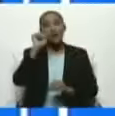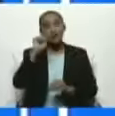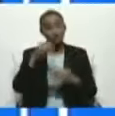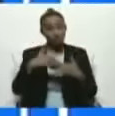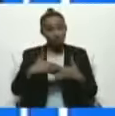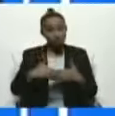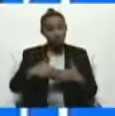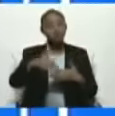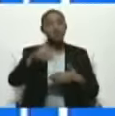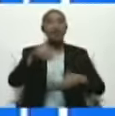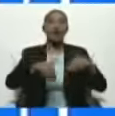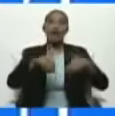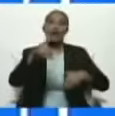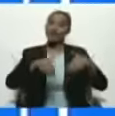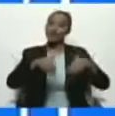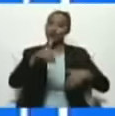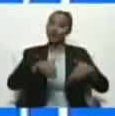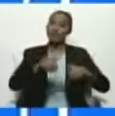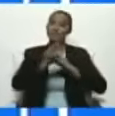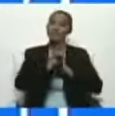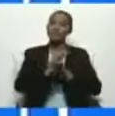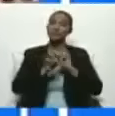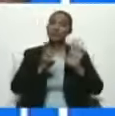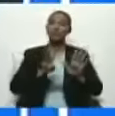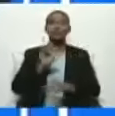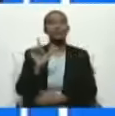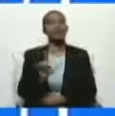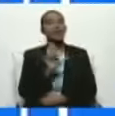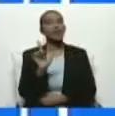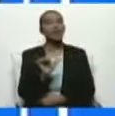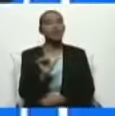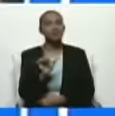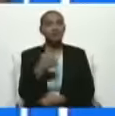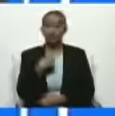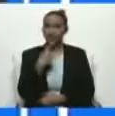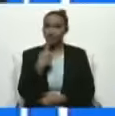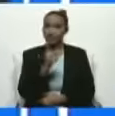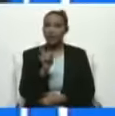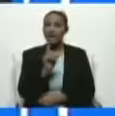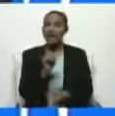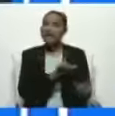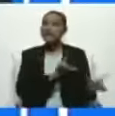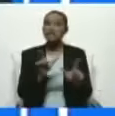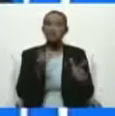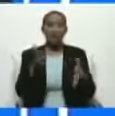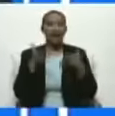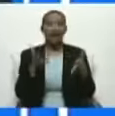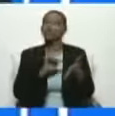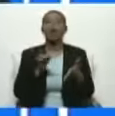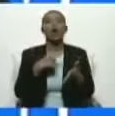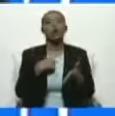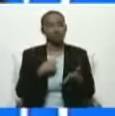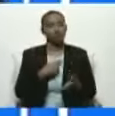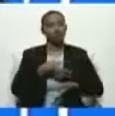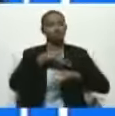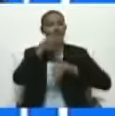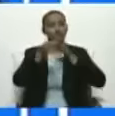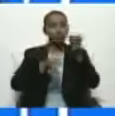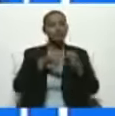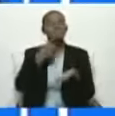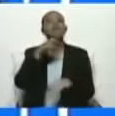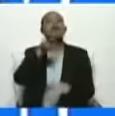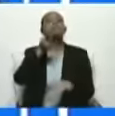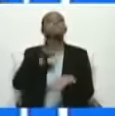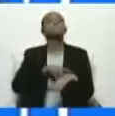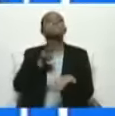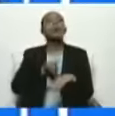presidenciales del 28 de julio del 2024. Yo no digo esto para cantar victoria, yo digo esto para decir la verdad. porque es una